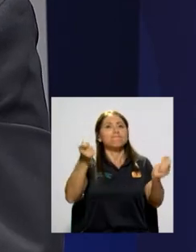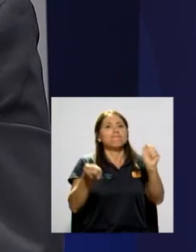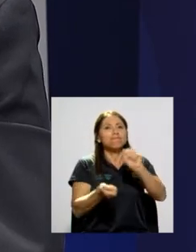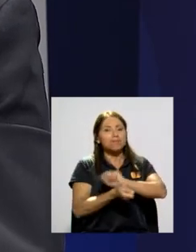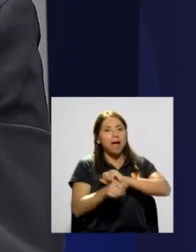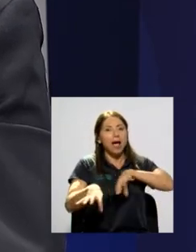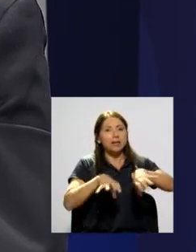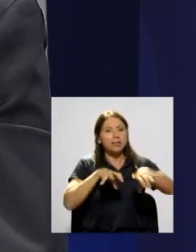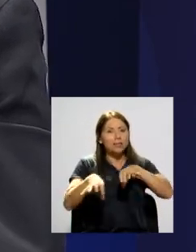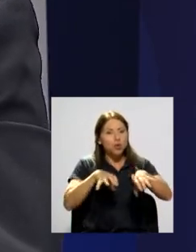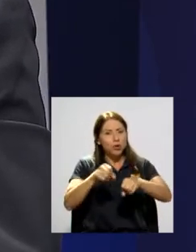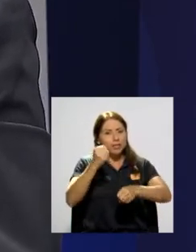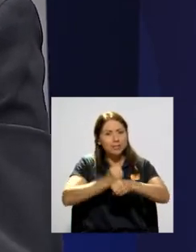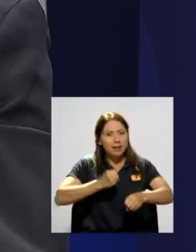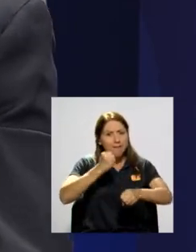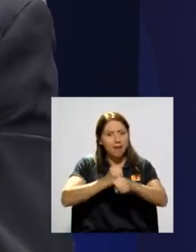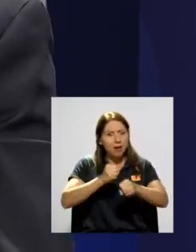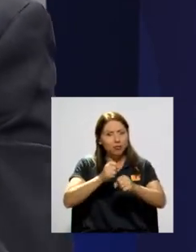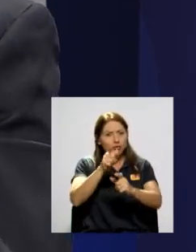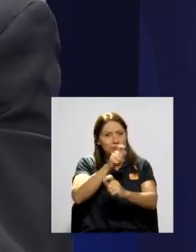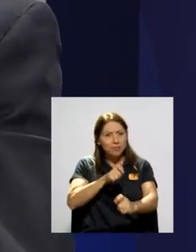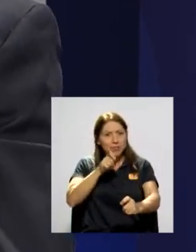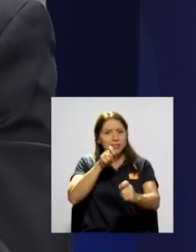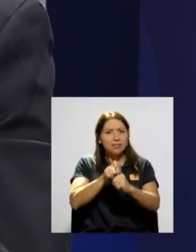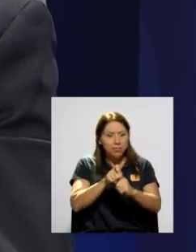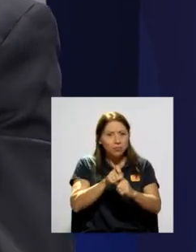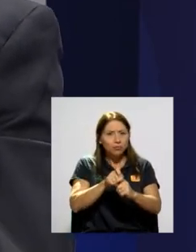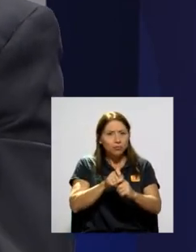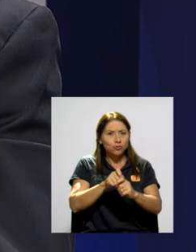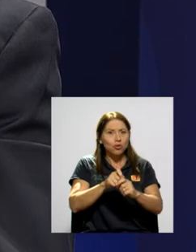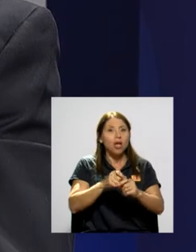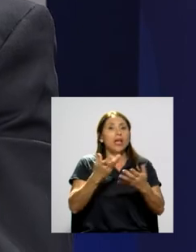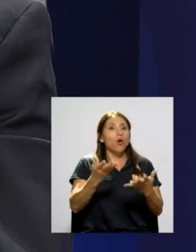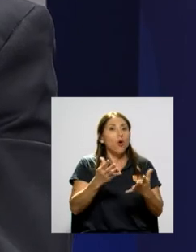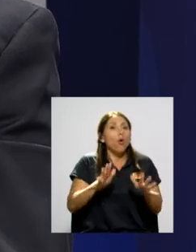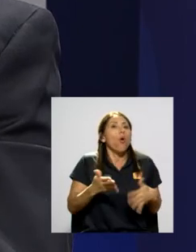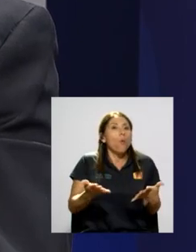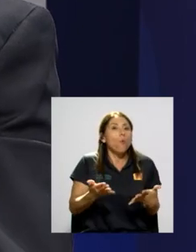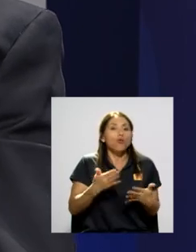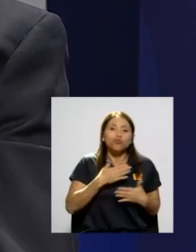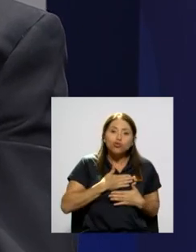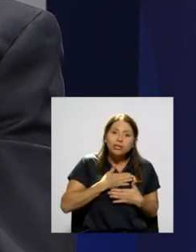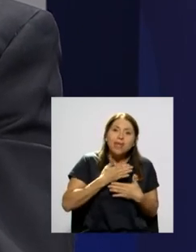orientadas con este juego de ceder y de reconocer